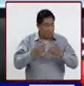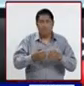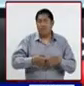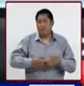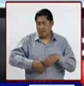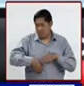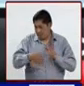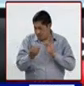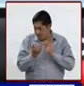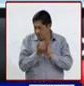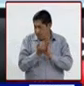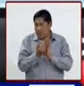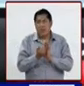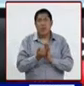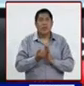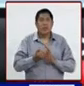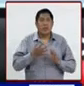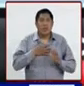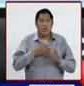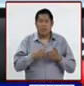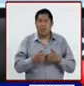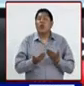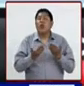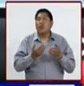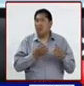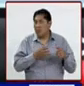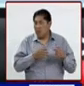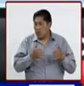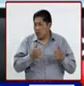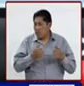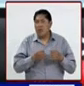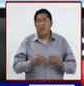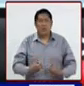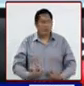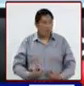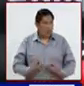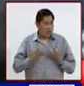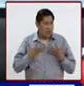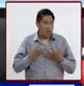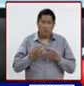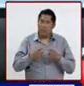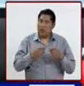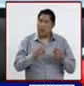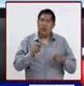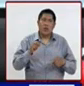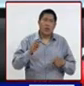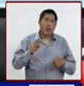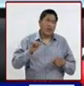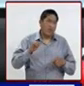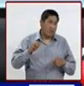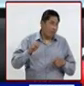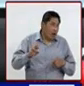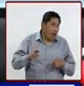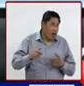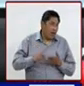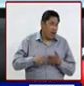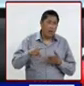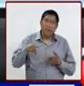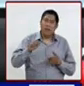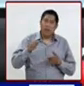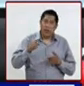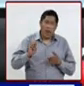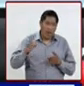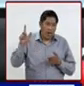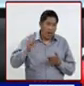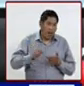individual, mi estilo de juego. Pero sí me inspiro mucho, ¿no? En varios jugadores como Neymar, como Pelé, como